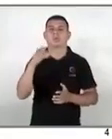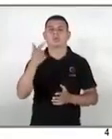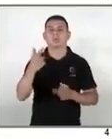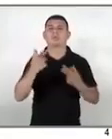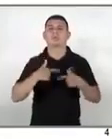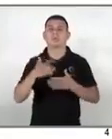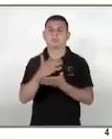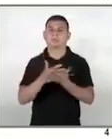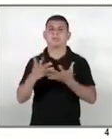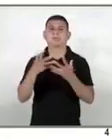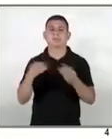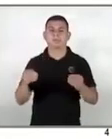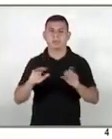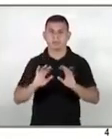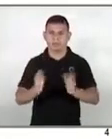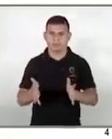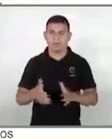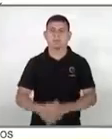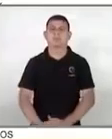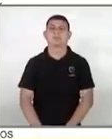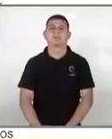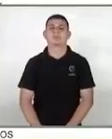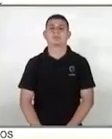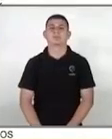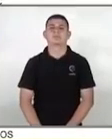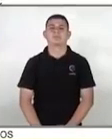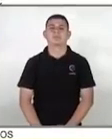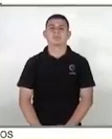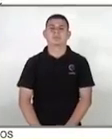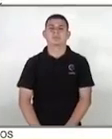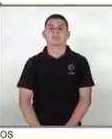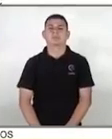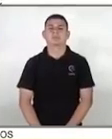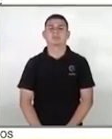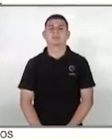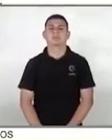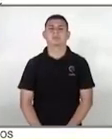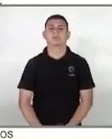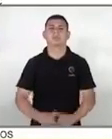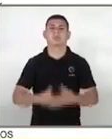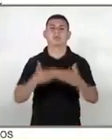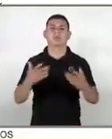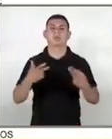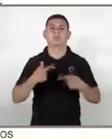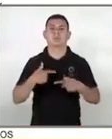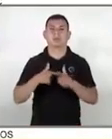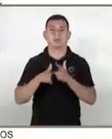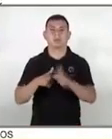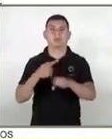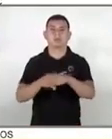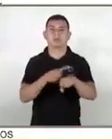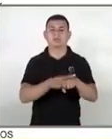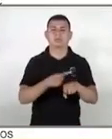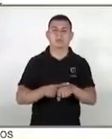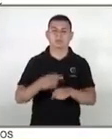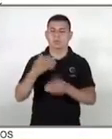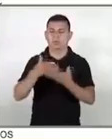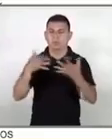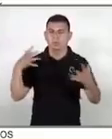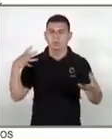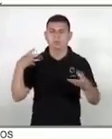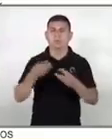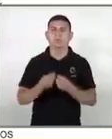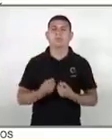3.347 casos recuperados a la fecha. En lo concerniente al total de casos activos al día de hoy,